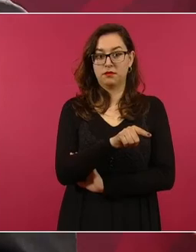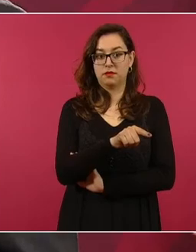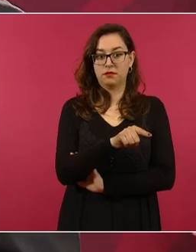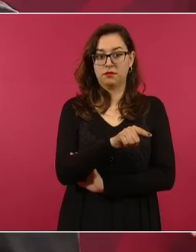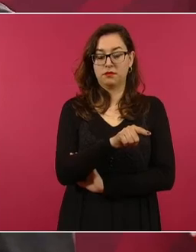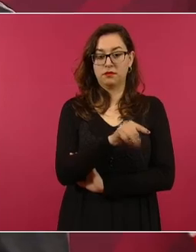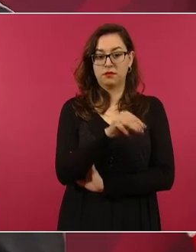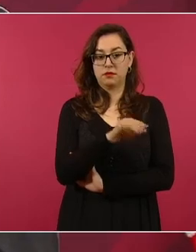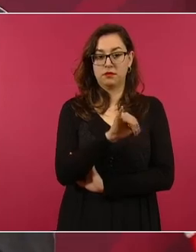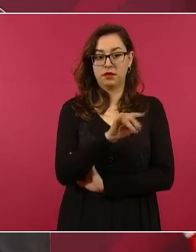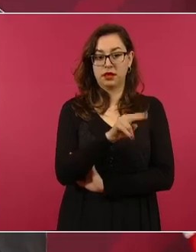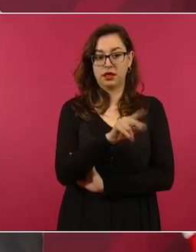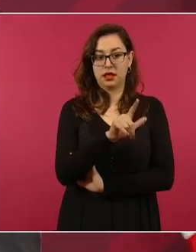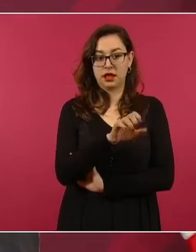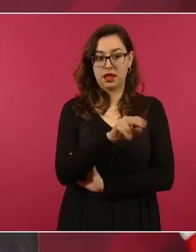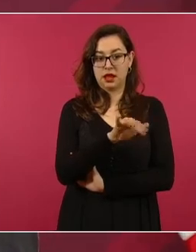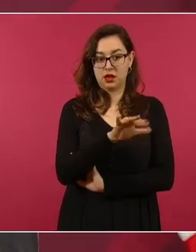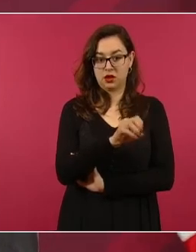nunca